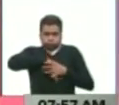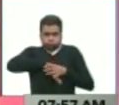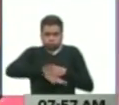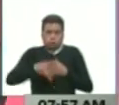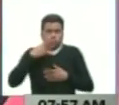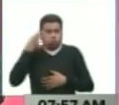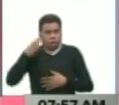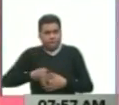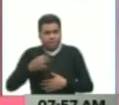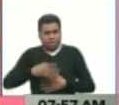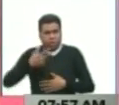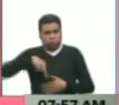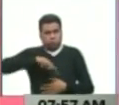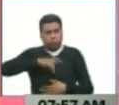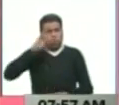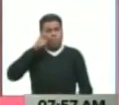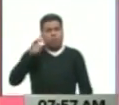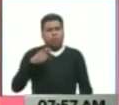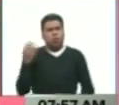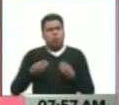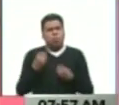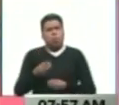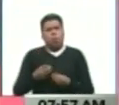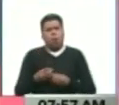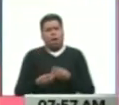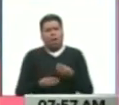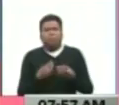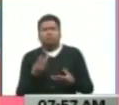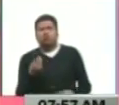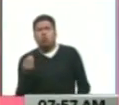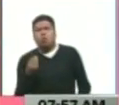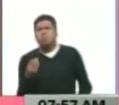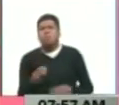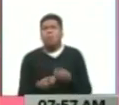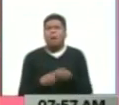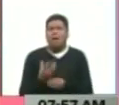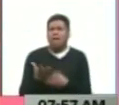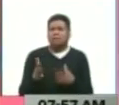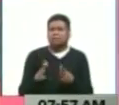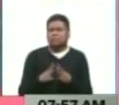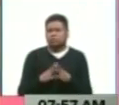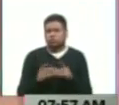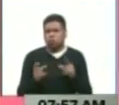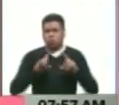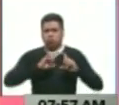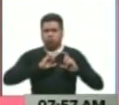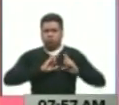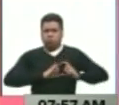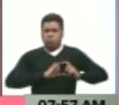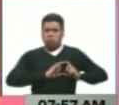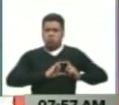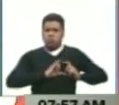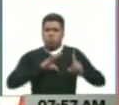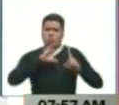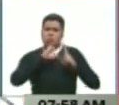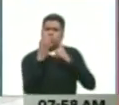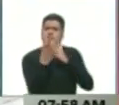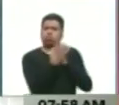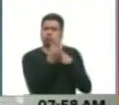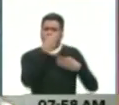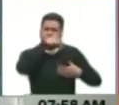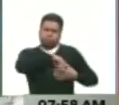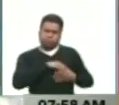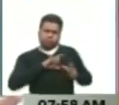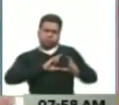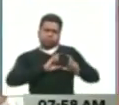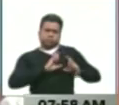Pero ¿cómo se hace la cultura corazón adentro para hacerle frente a este monstruo? ¿Hablar de Hollywood? Bueno, yo creo que cultura corazón adentro es como la primera